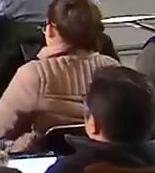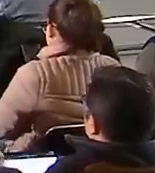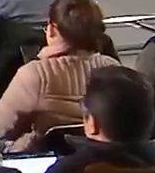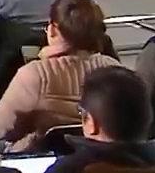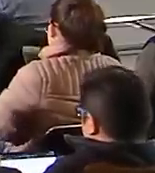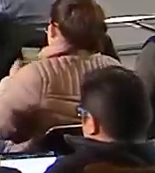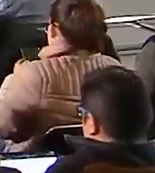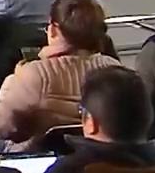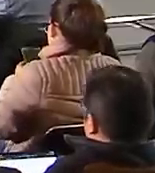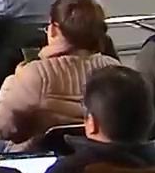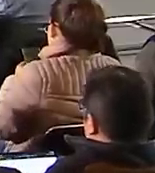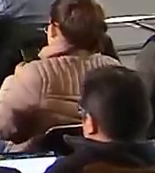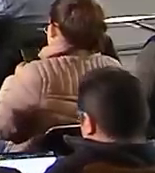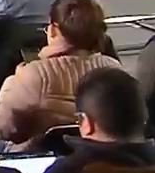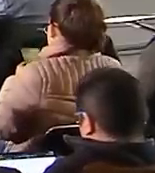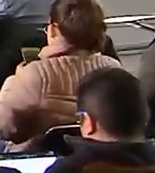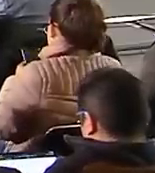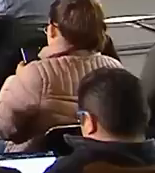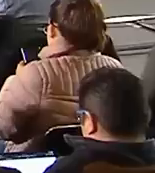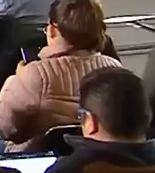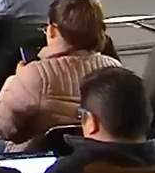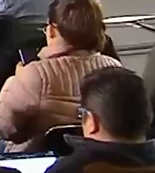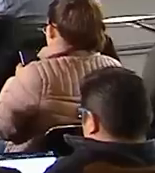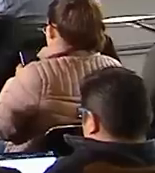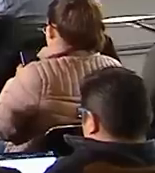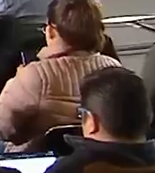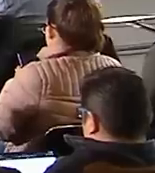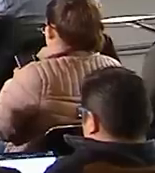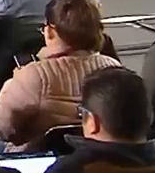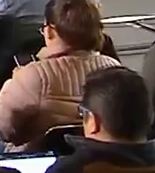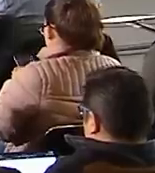Bueno, nos da mucho gusto iniciar el año